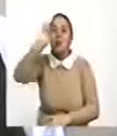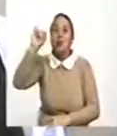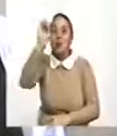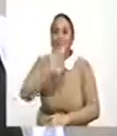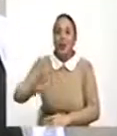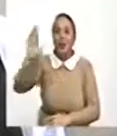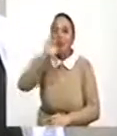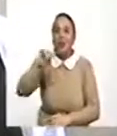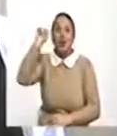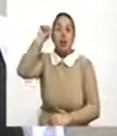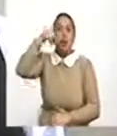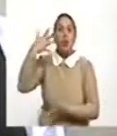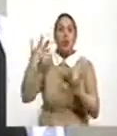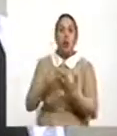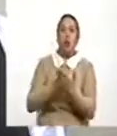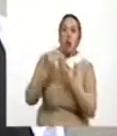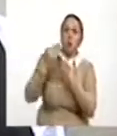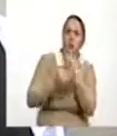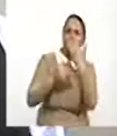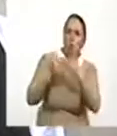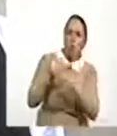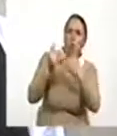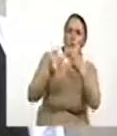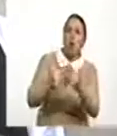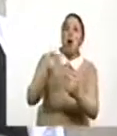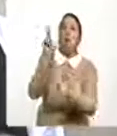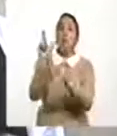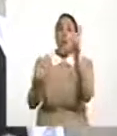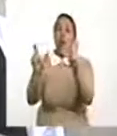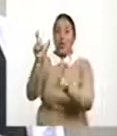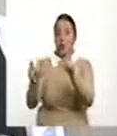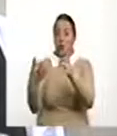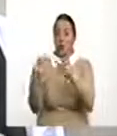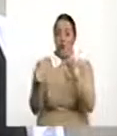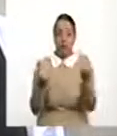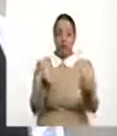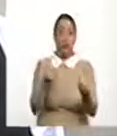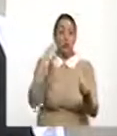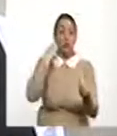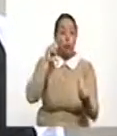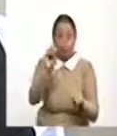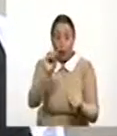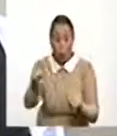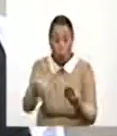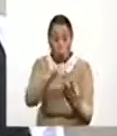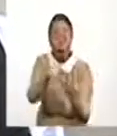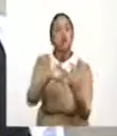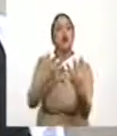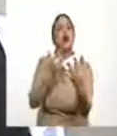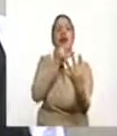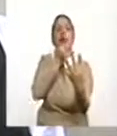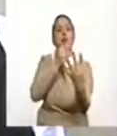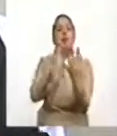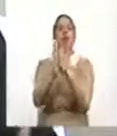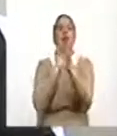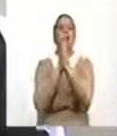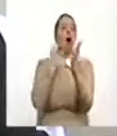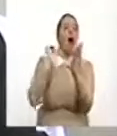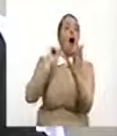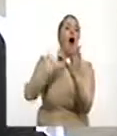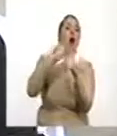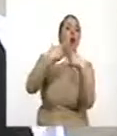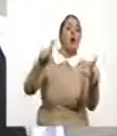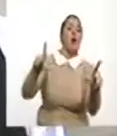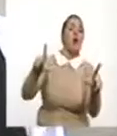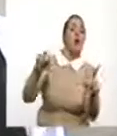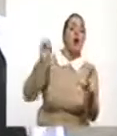recordemos cómo va a ser el sistema. A los miembros de las Fuerzas Armadas se les va a decir, o ustedes confiesan el delito y quedan libres,